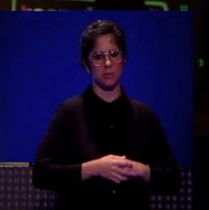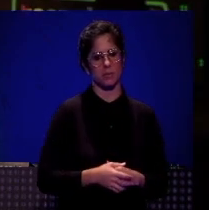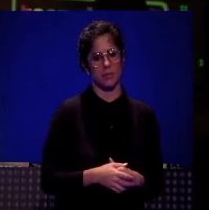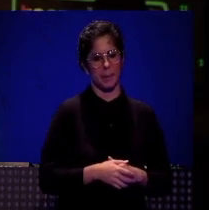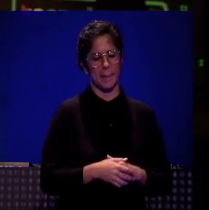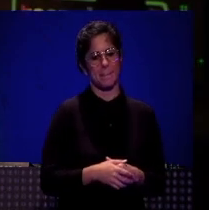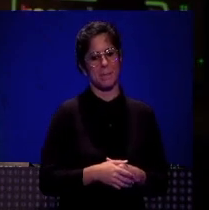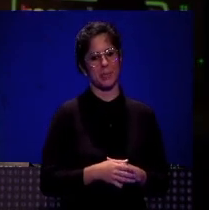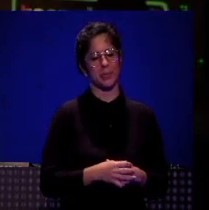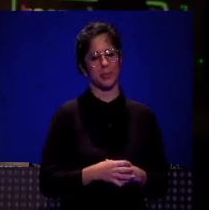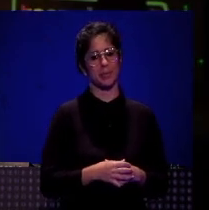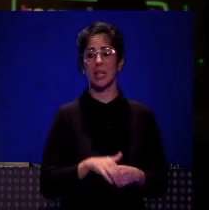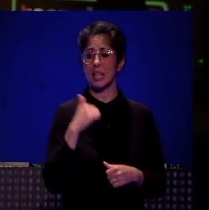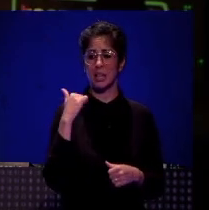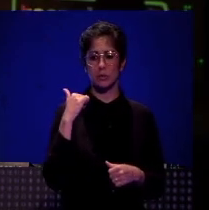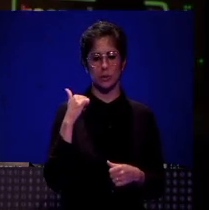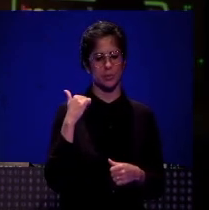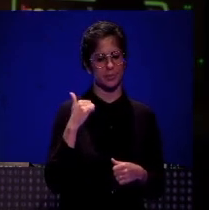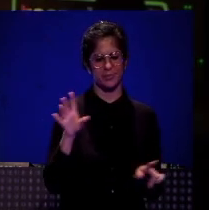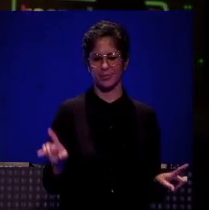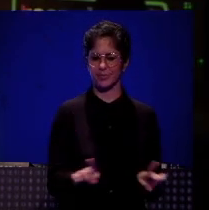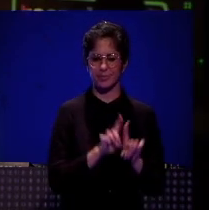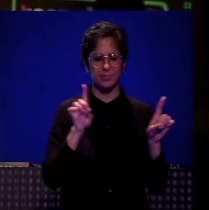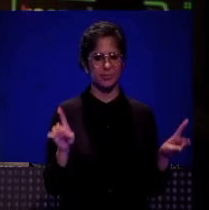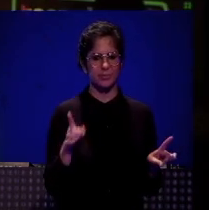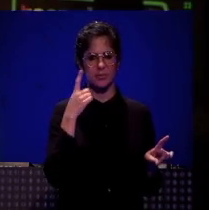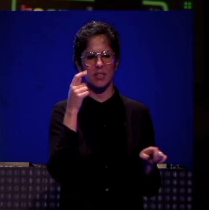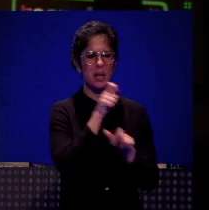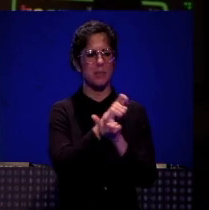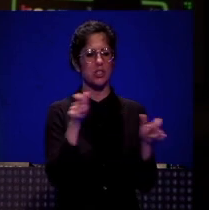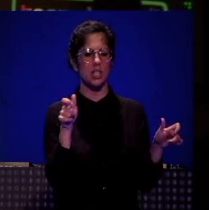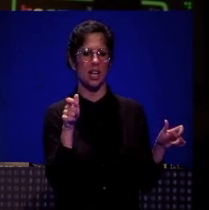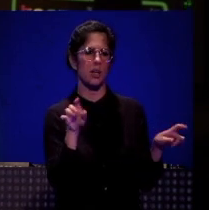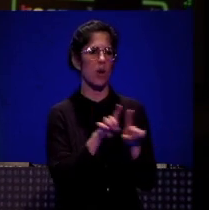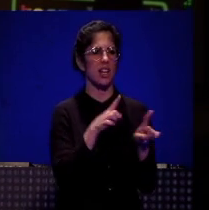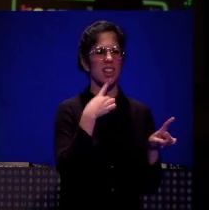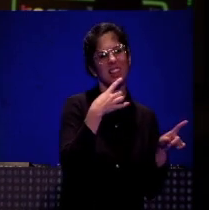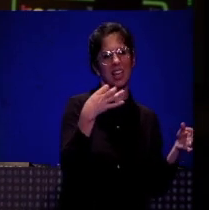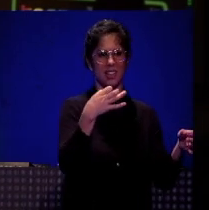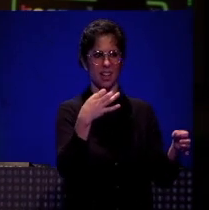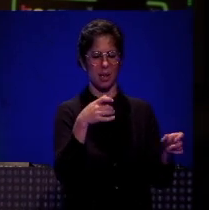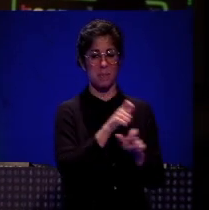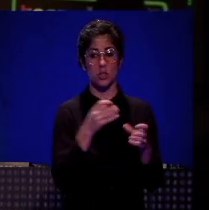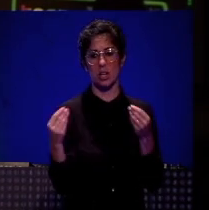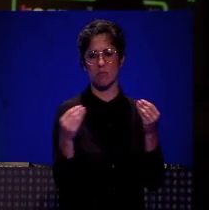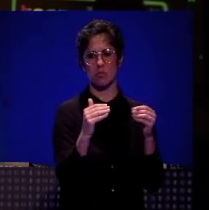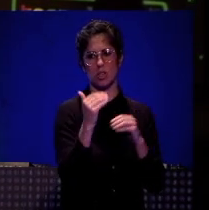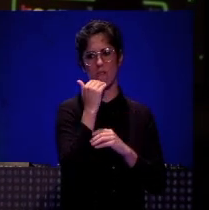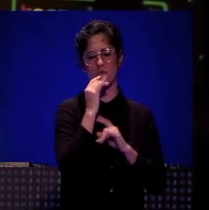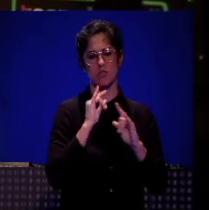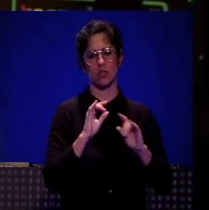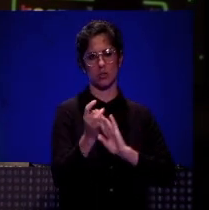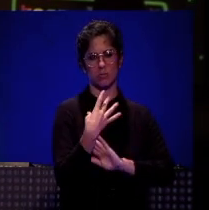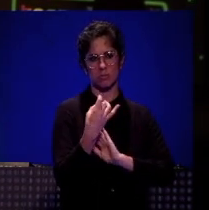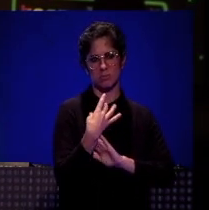y esto de verdad no importa el qué dirán muchos de la gente que me escucha me escribe por correo electrónico en mi página web un